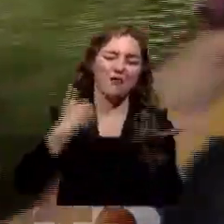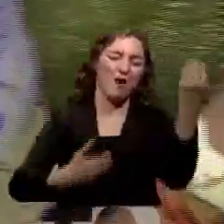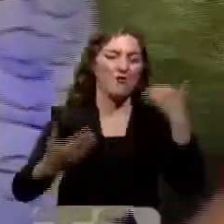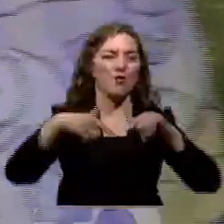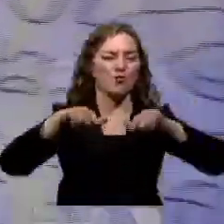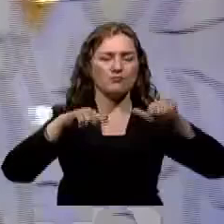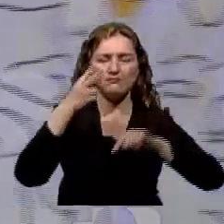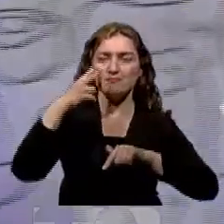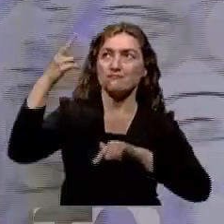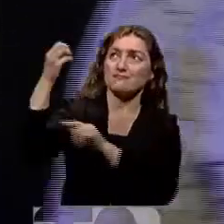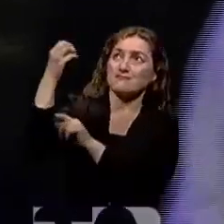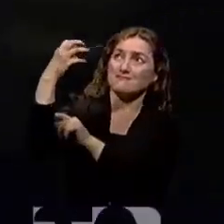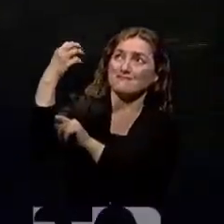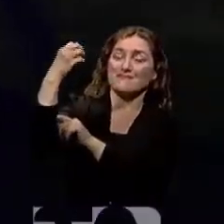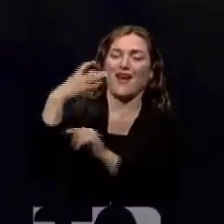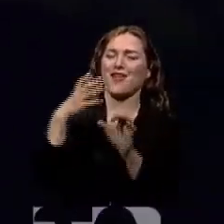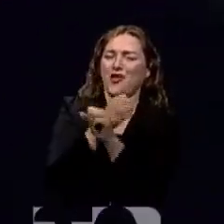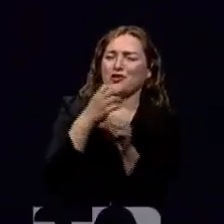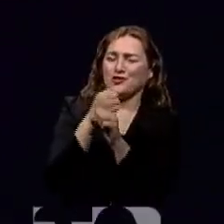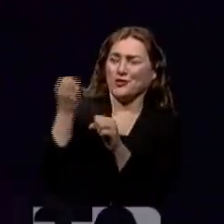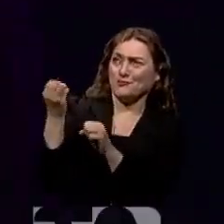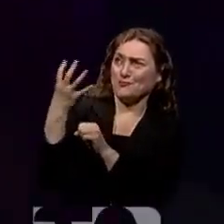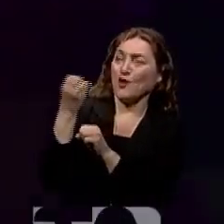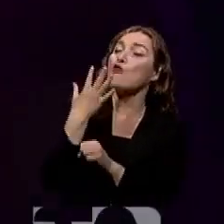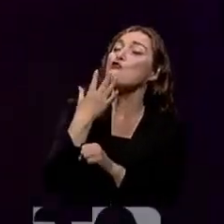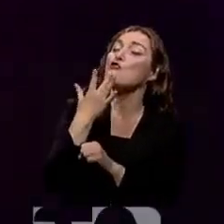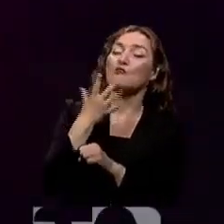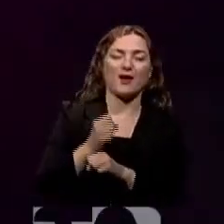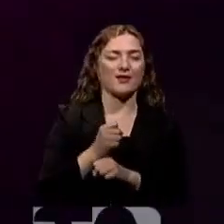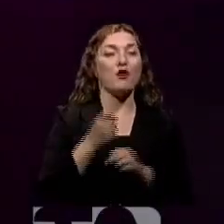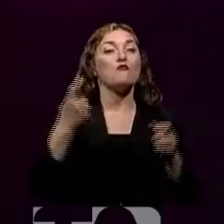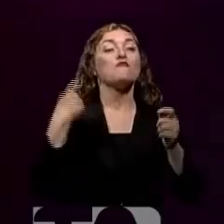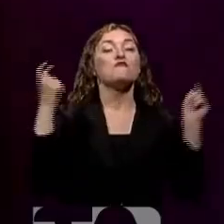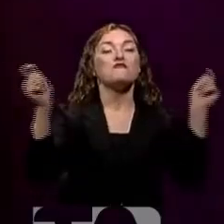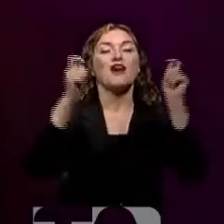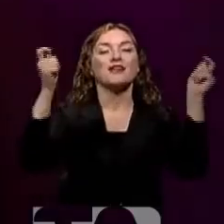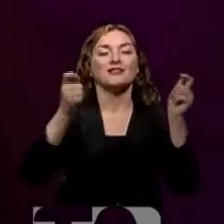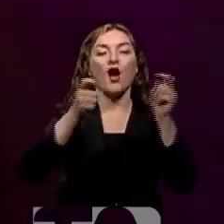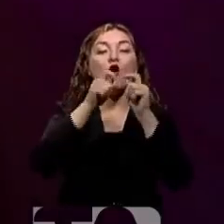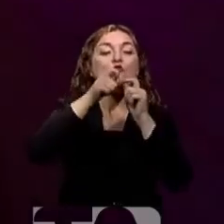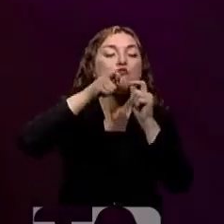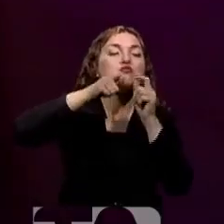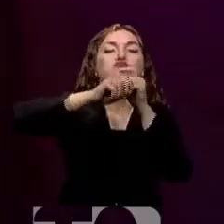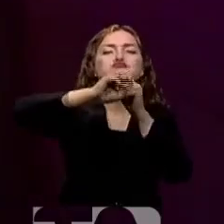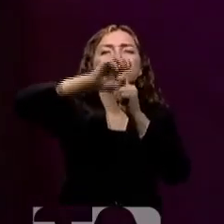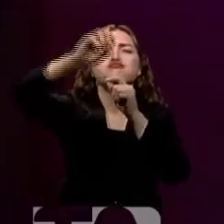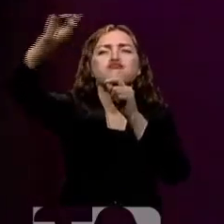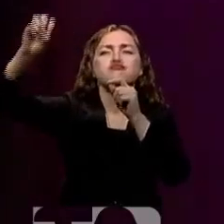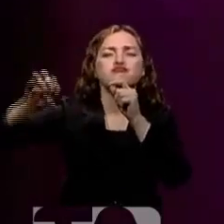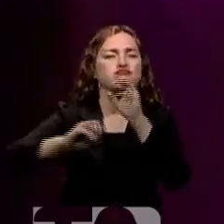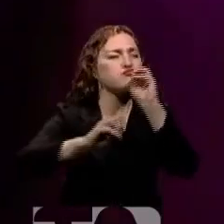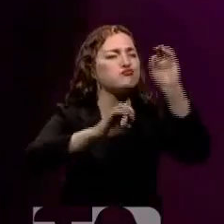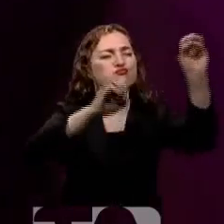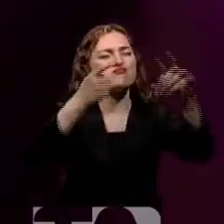neón, vamos a tener una gran fiesta de burbujas, recorrido nocturno y proyecciones de Arcandina al aire libre. Bueno, cuéntenos un